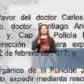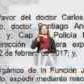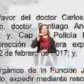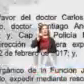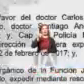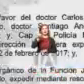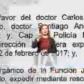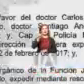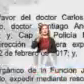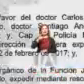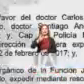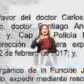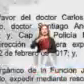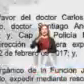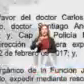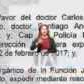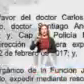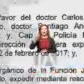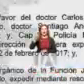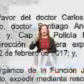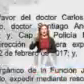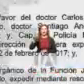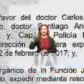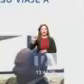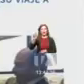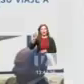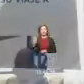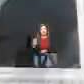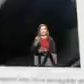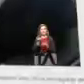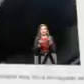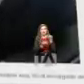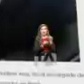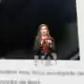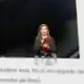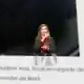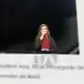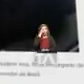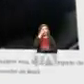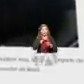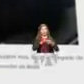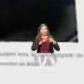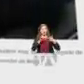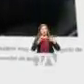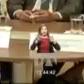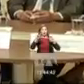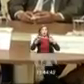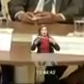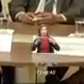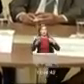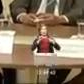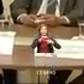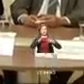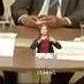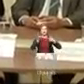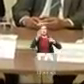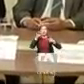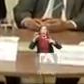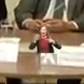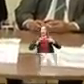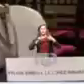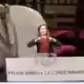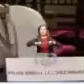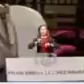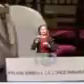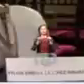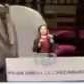Andrade Mayorga, también asesor de Rafael Correa y de Doris Solís, igual que Carlos Vaca, de los mejores puntuados para cargo al que postulaba. Pero